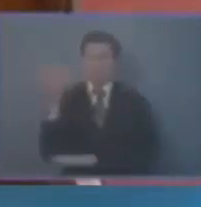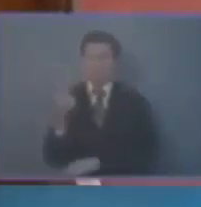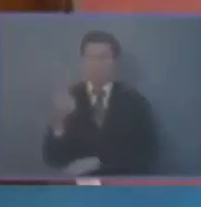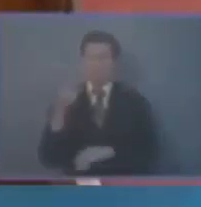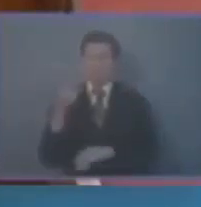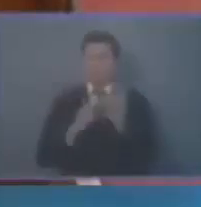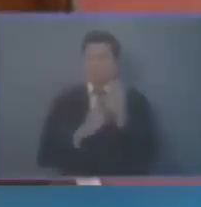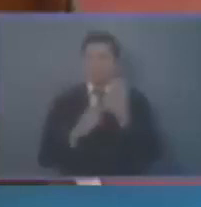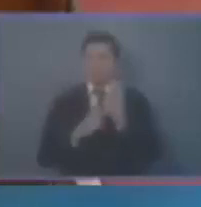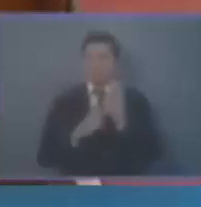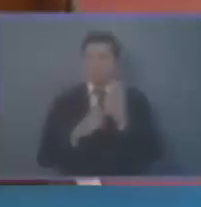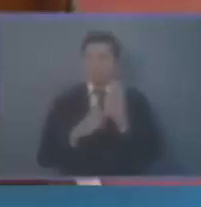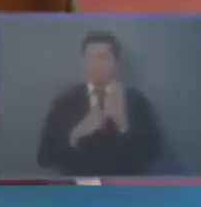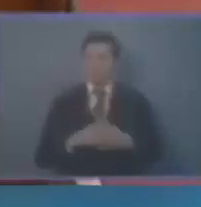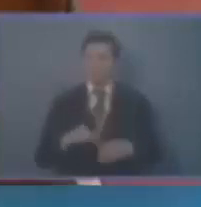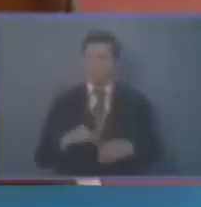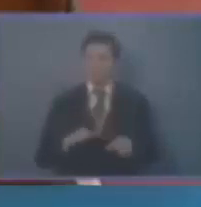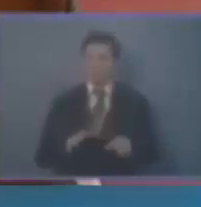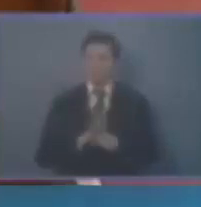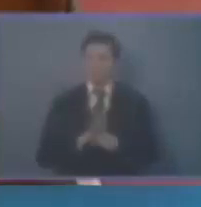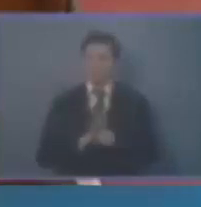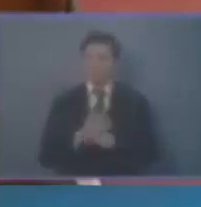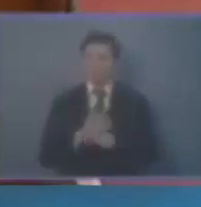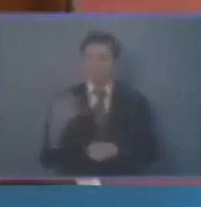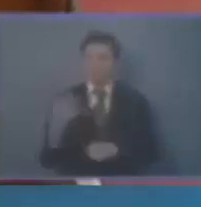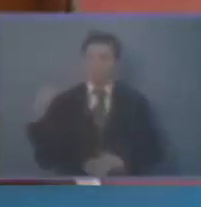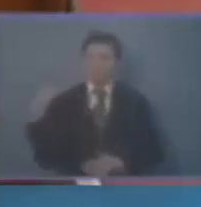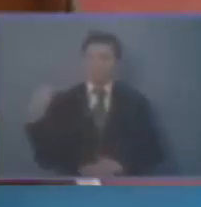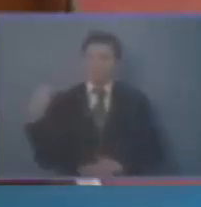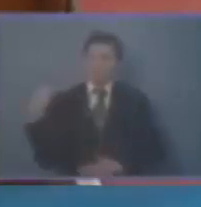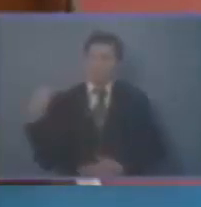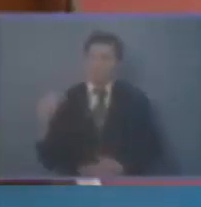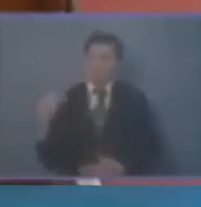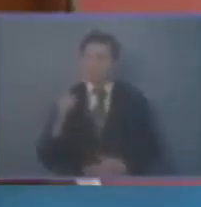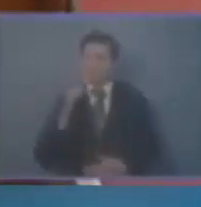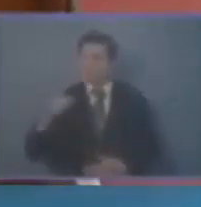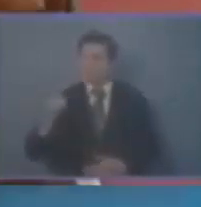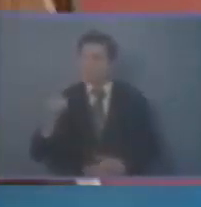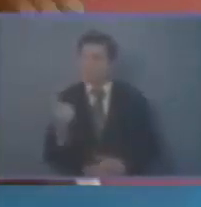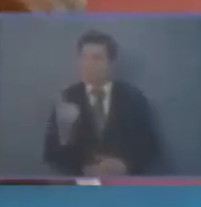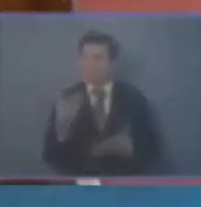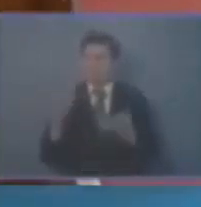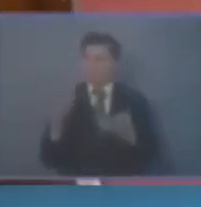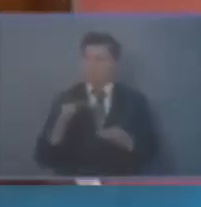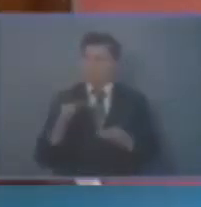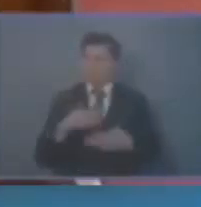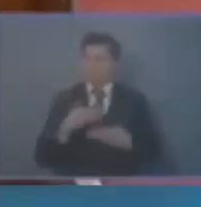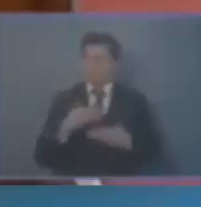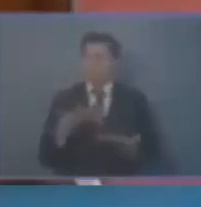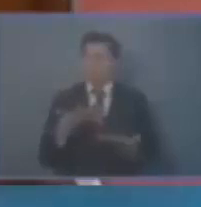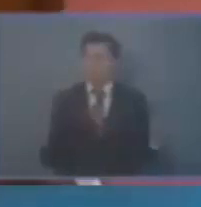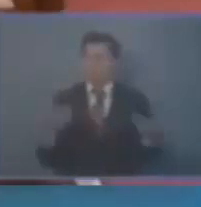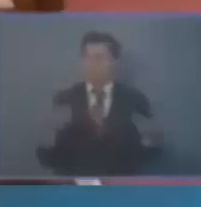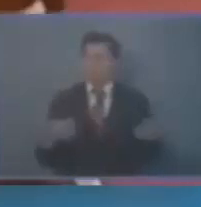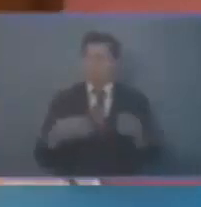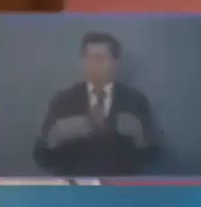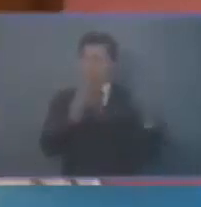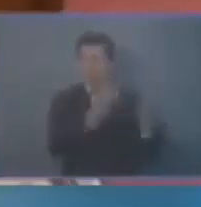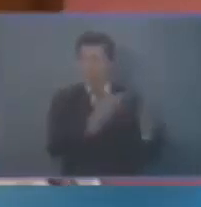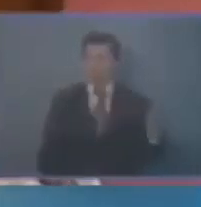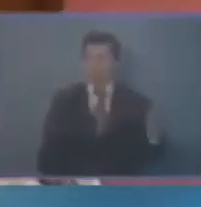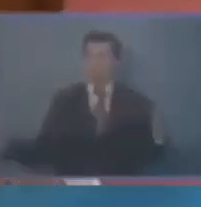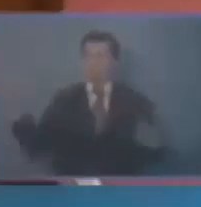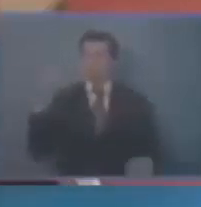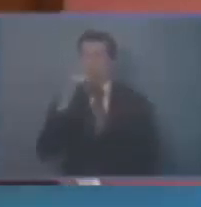y representantes del cuerpo diplomático que tenga bien invitar a los que quieran aquí con mucho gusto lo hacemos desfilar en la